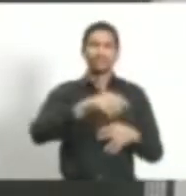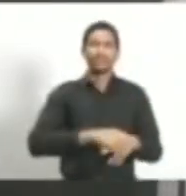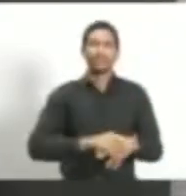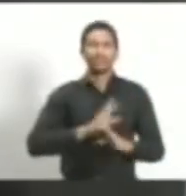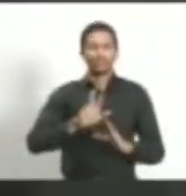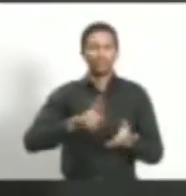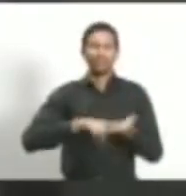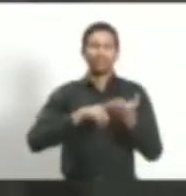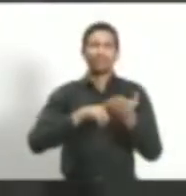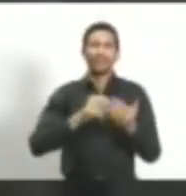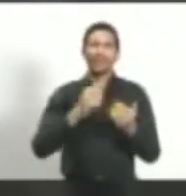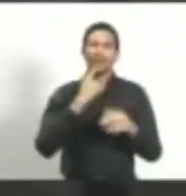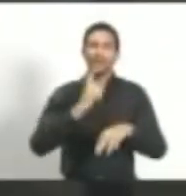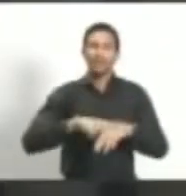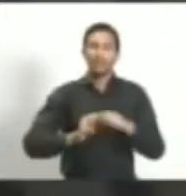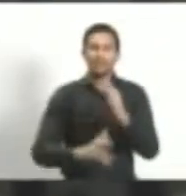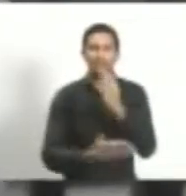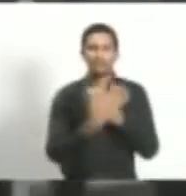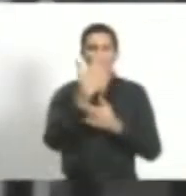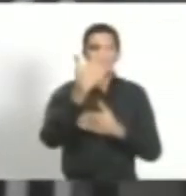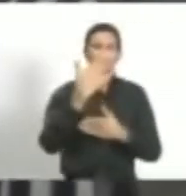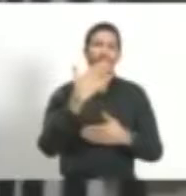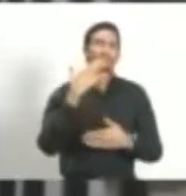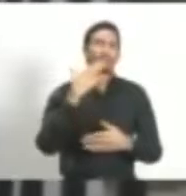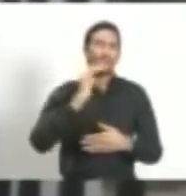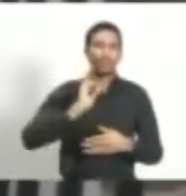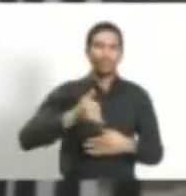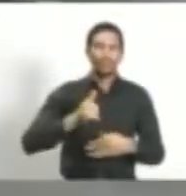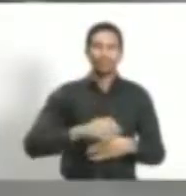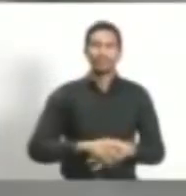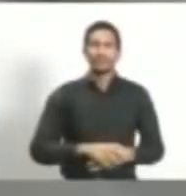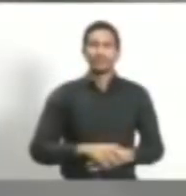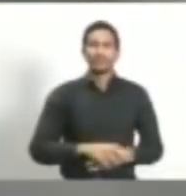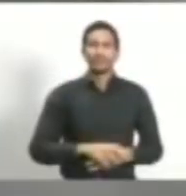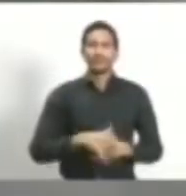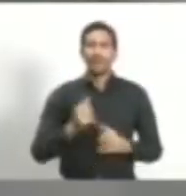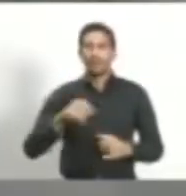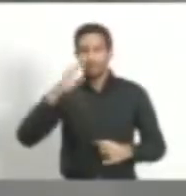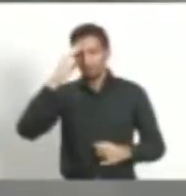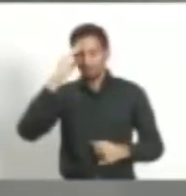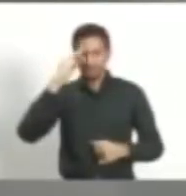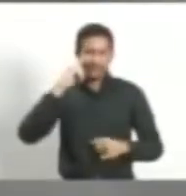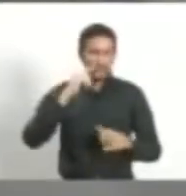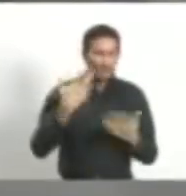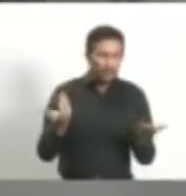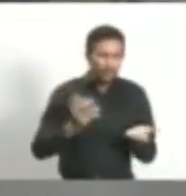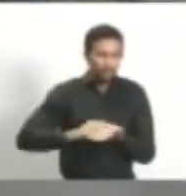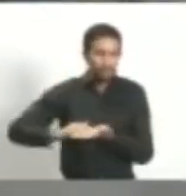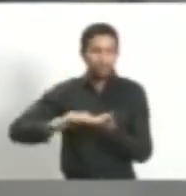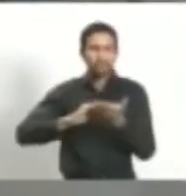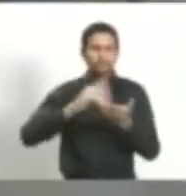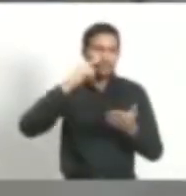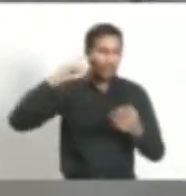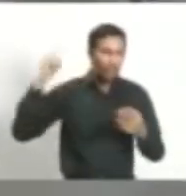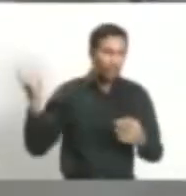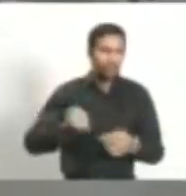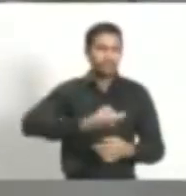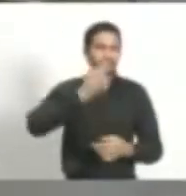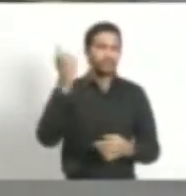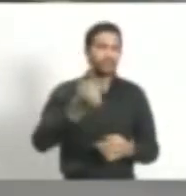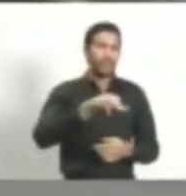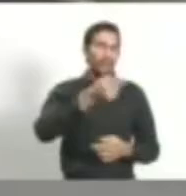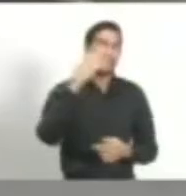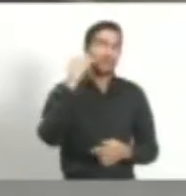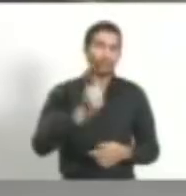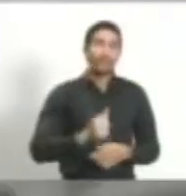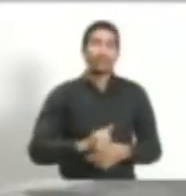rehabilitación en la madrugada del jueves. La policía adelanta un plan de búsqueda para dar con el paradero de esta mujer. Hasta el momento, las directivas de la cárcel no